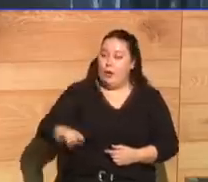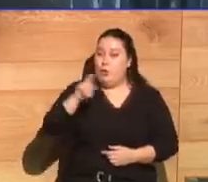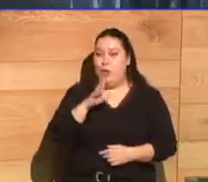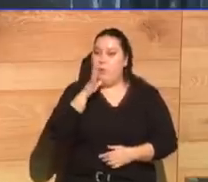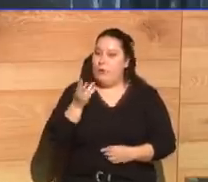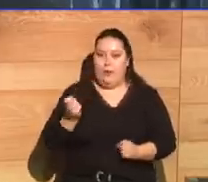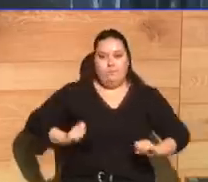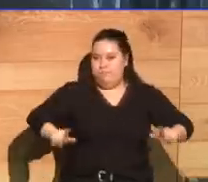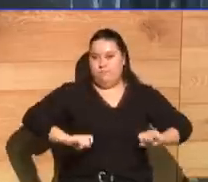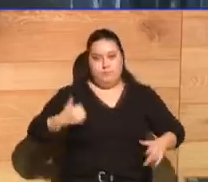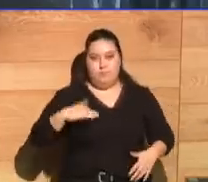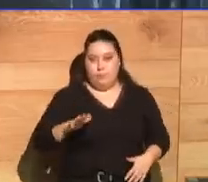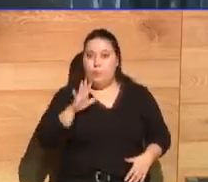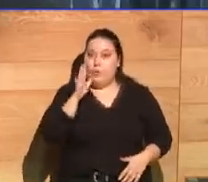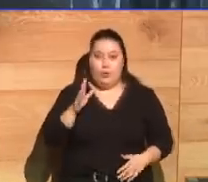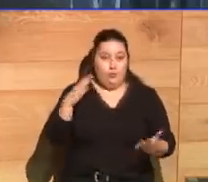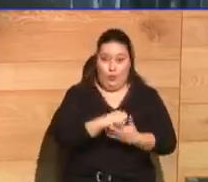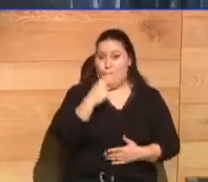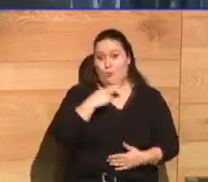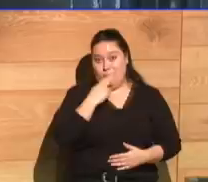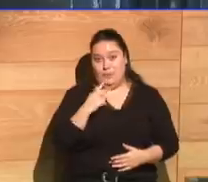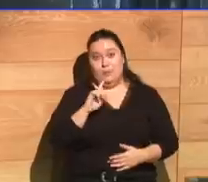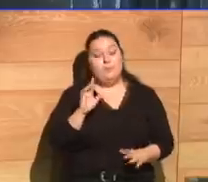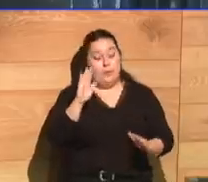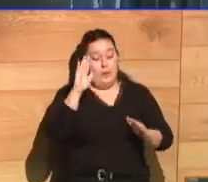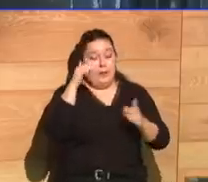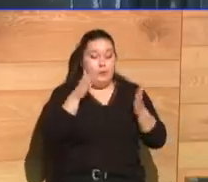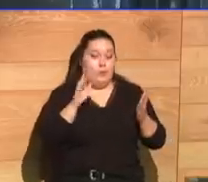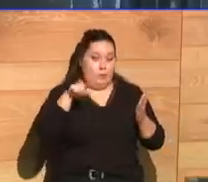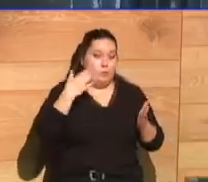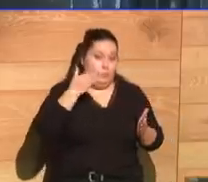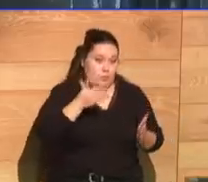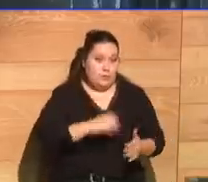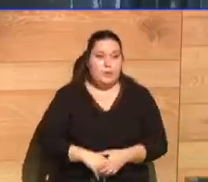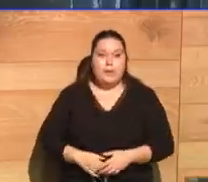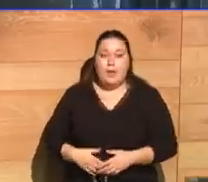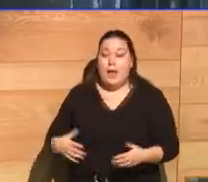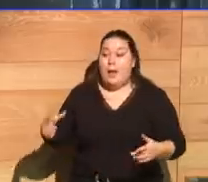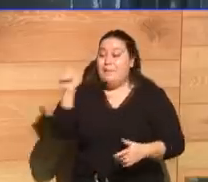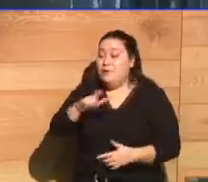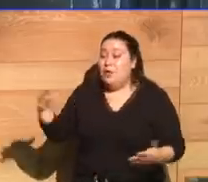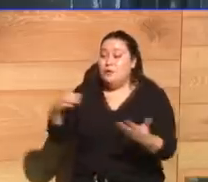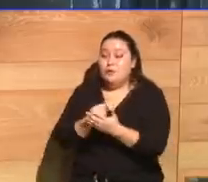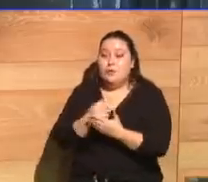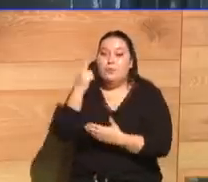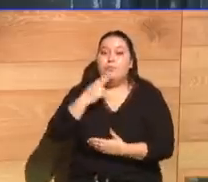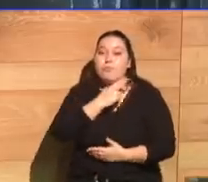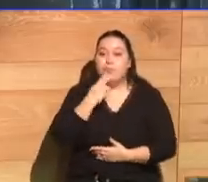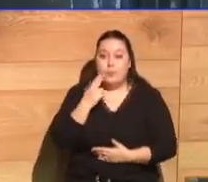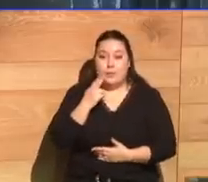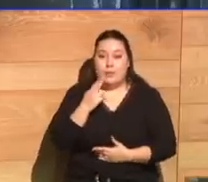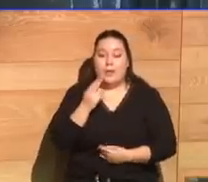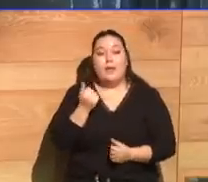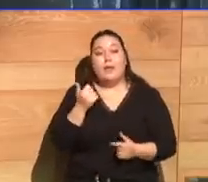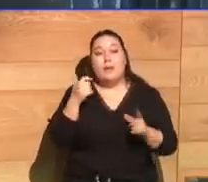y sobre todo en forma de promesas, atención, que esto será importante después, ellos están prometiéndole a todo el mundo un trozo de la peli. Pero no